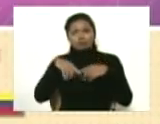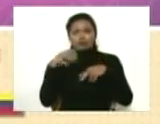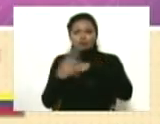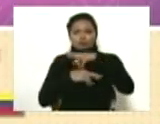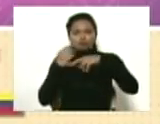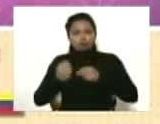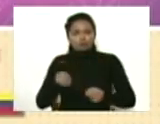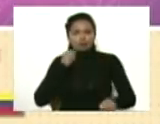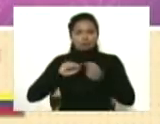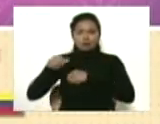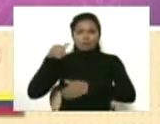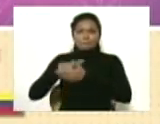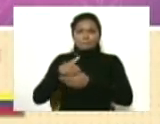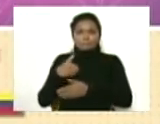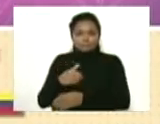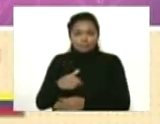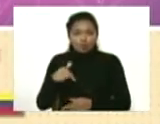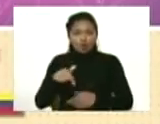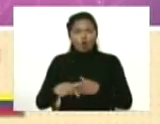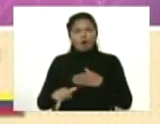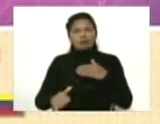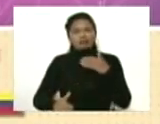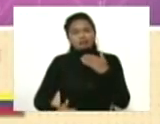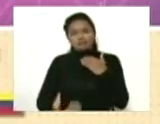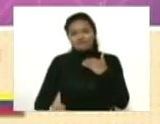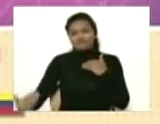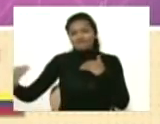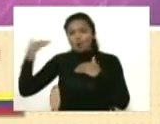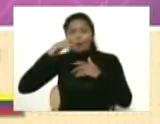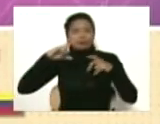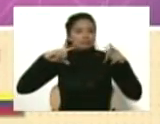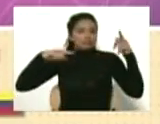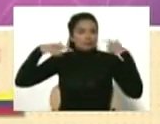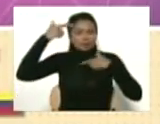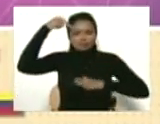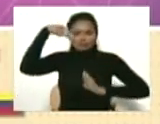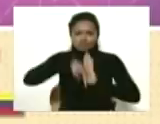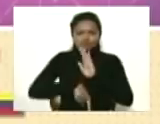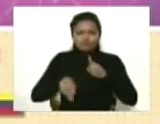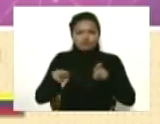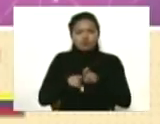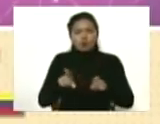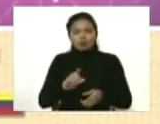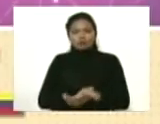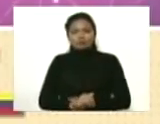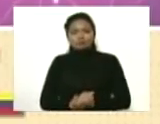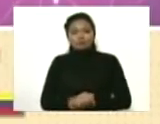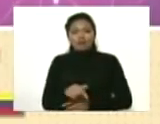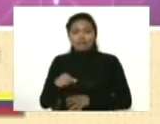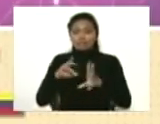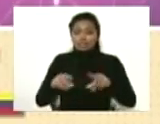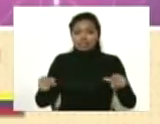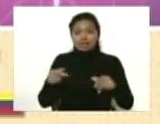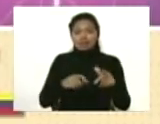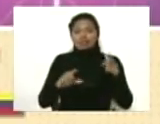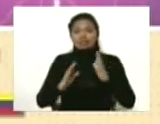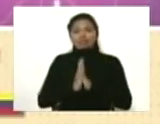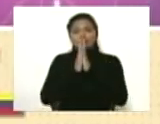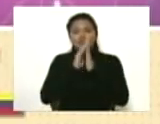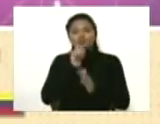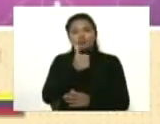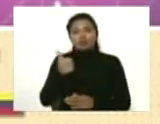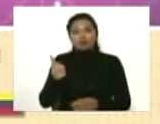revolucionario, antiimperialista y hoy más que nunca profundamente chavista desde esta tierra de santos y